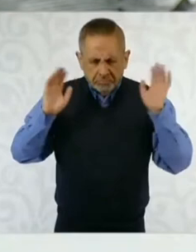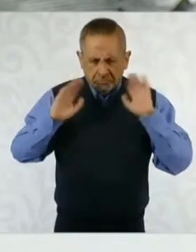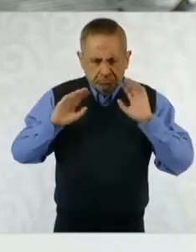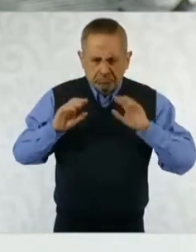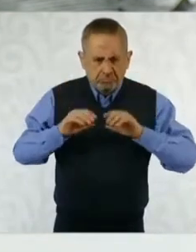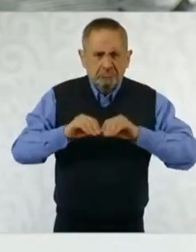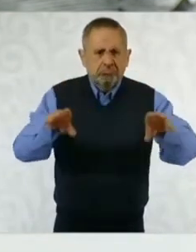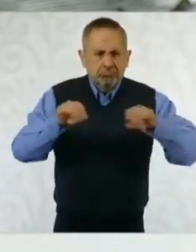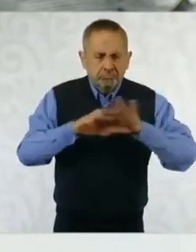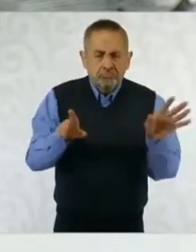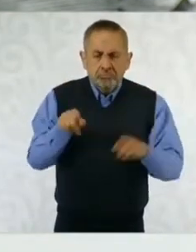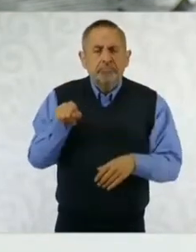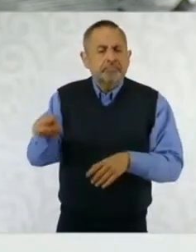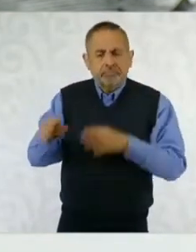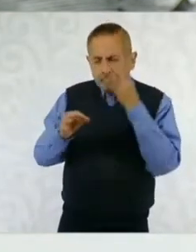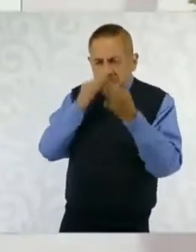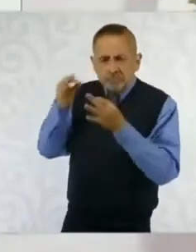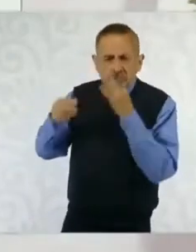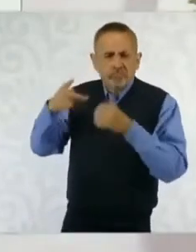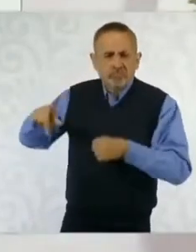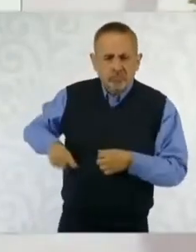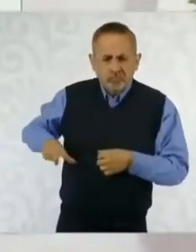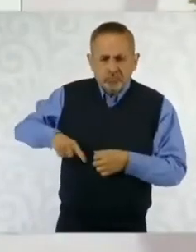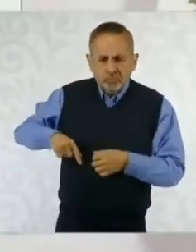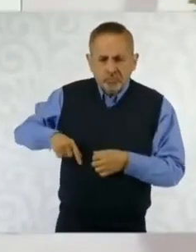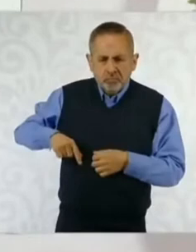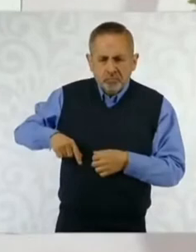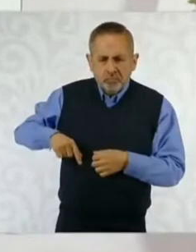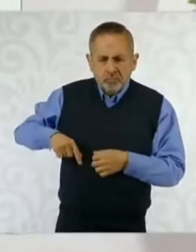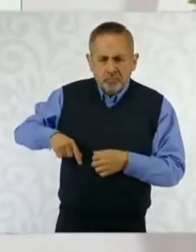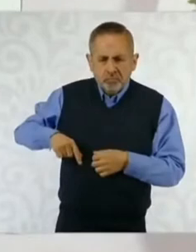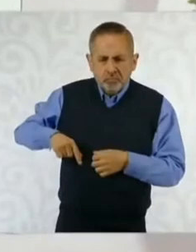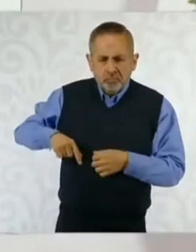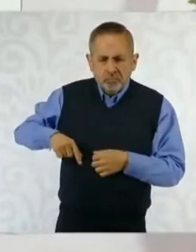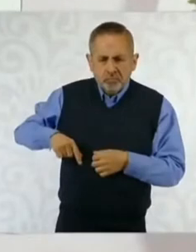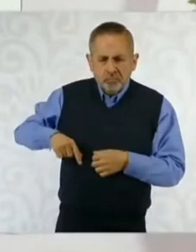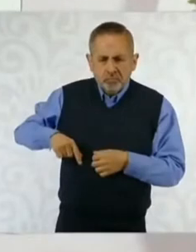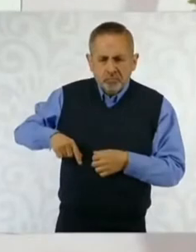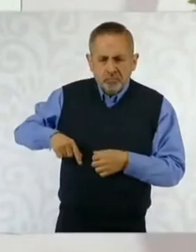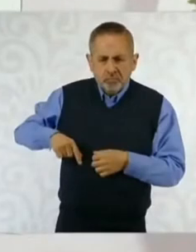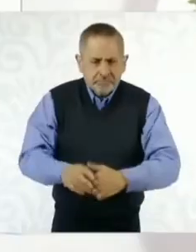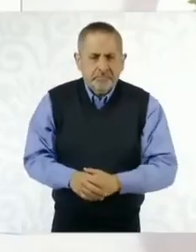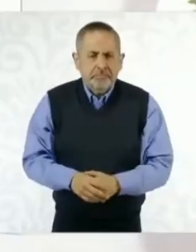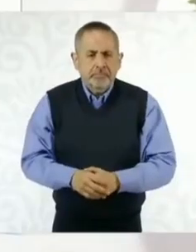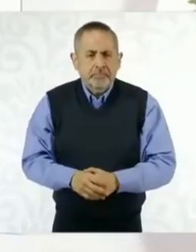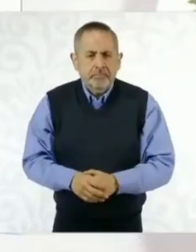Entonces en esta red de medios públicos pues ya tomarán su definición porque